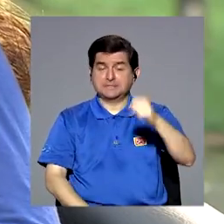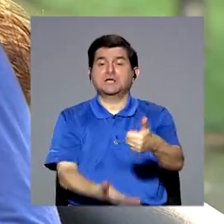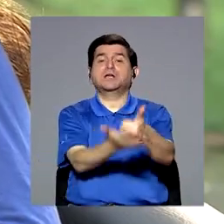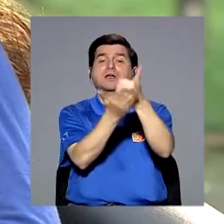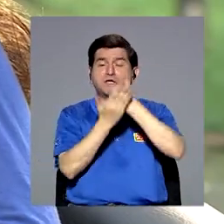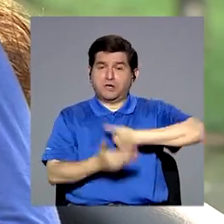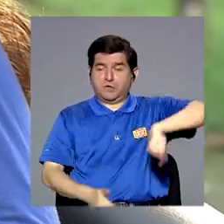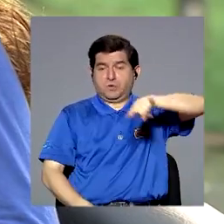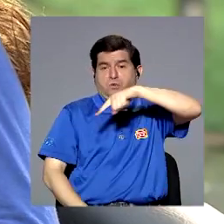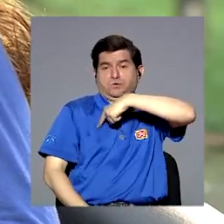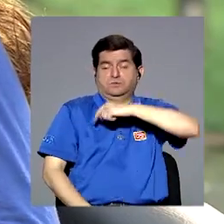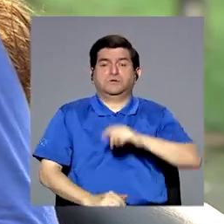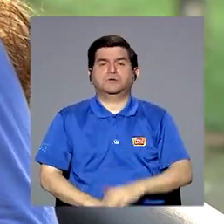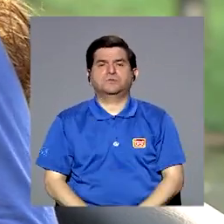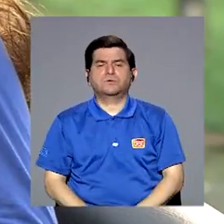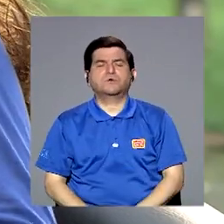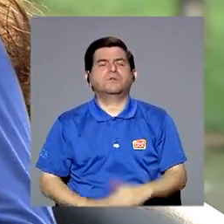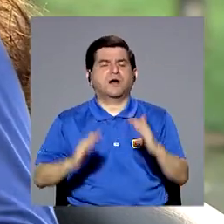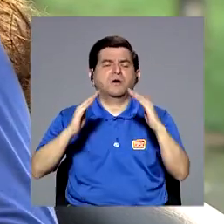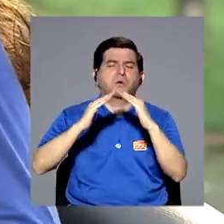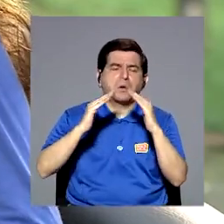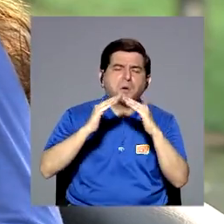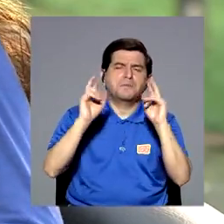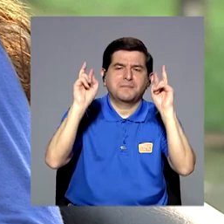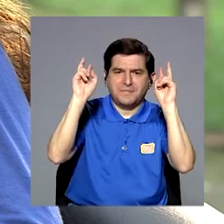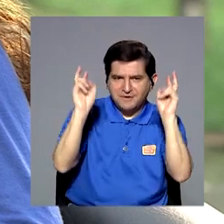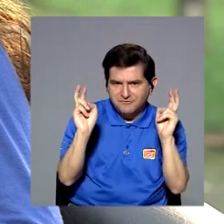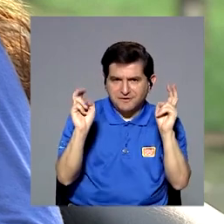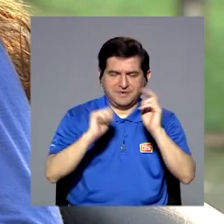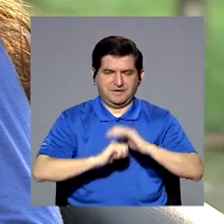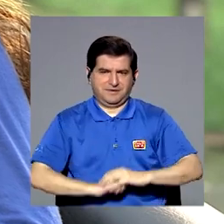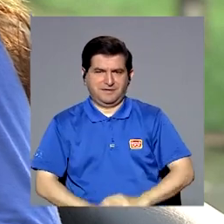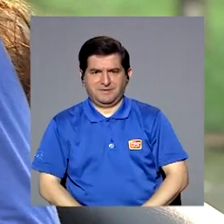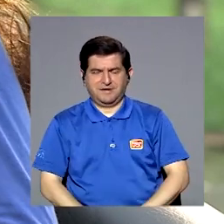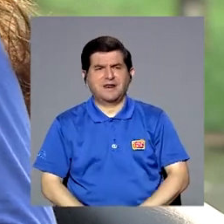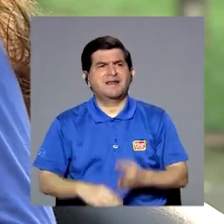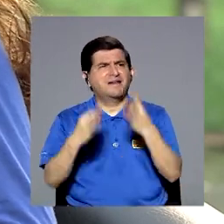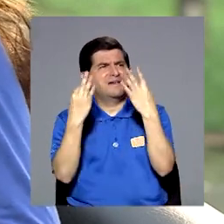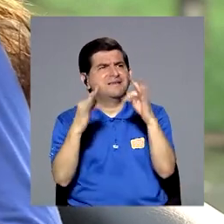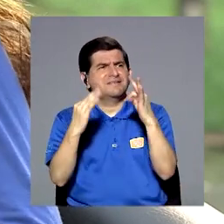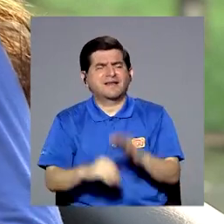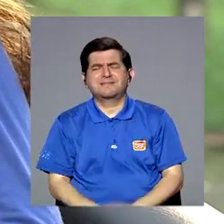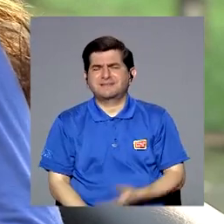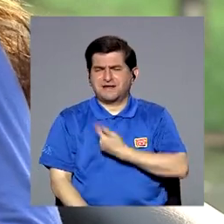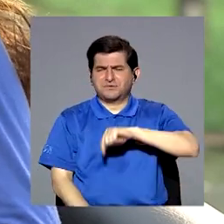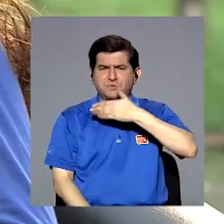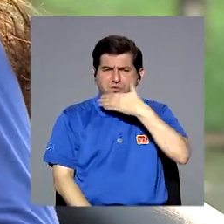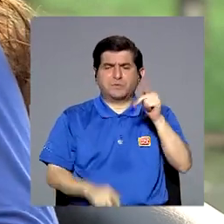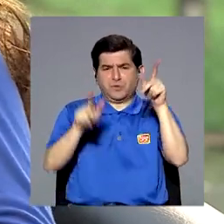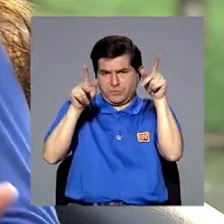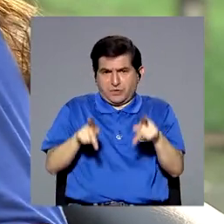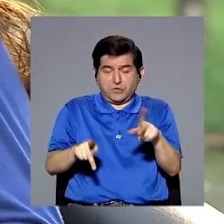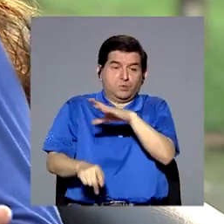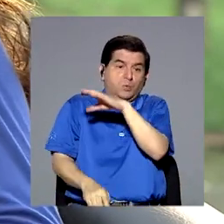ayudar a ir conviviendo en haciendo mejores ciudadanos